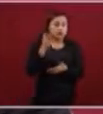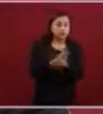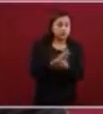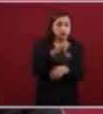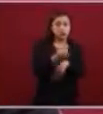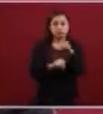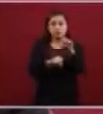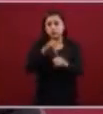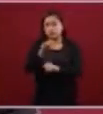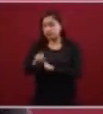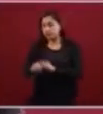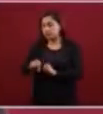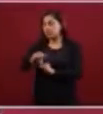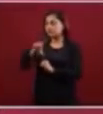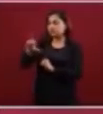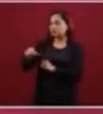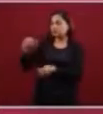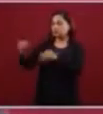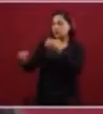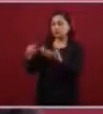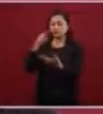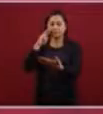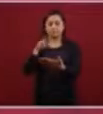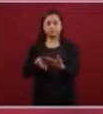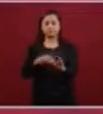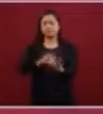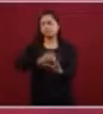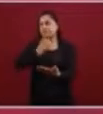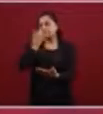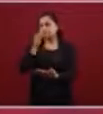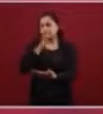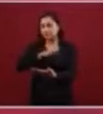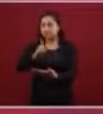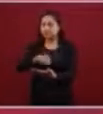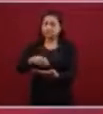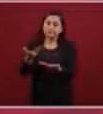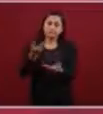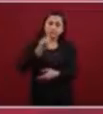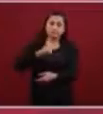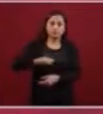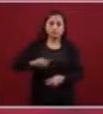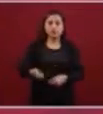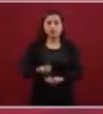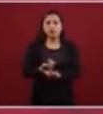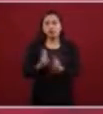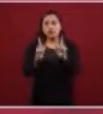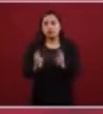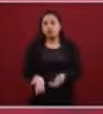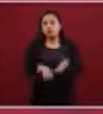que por eso el juez tomó la decisión de dejarlos en libertad.